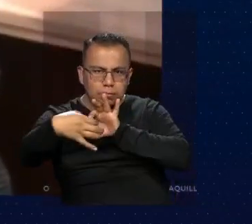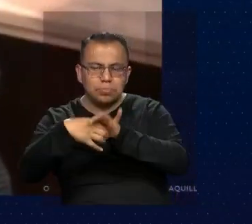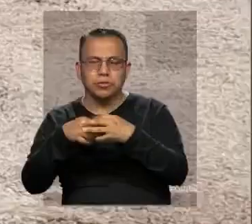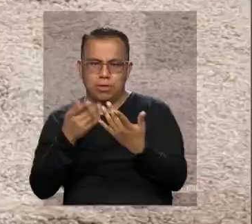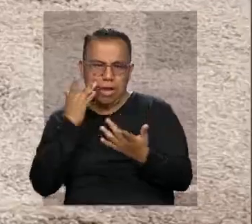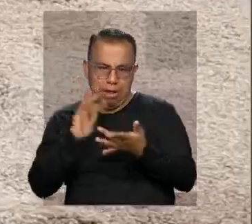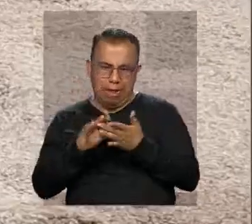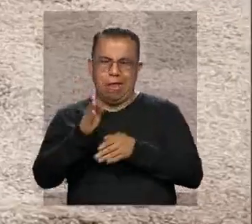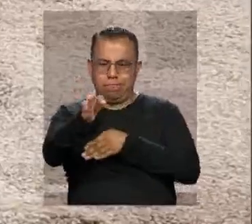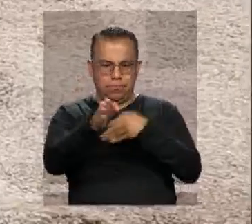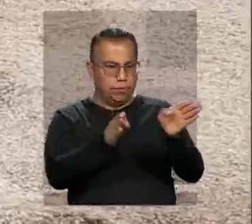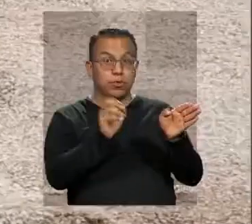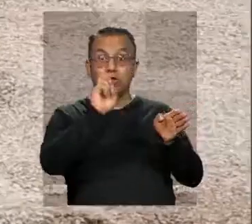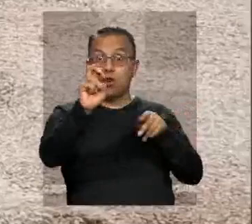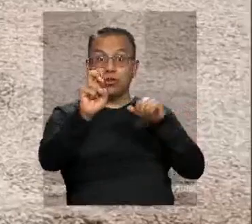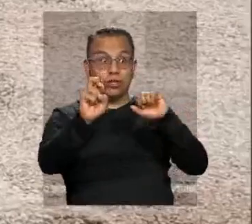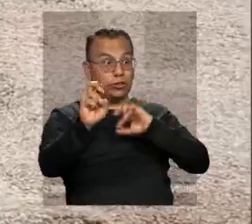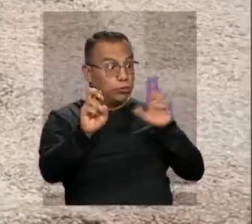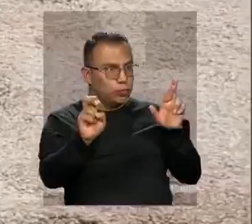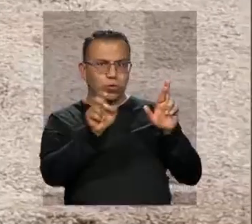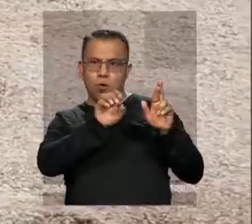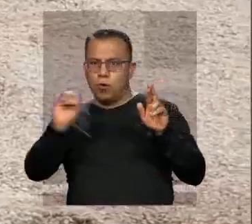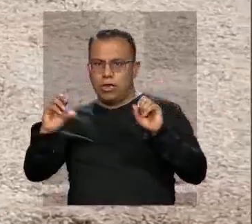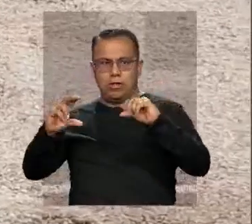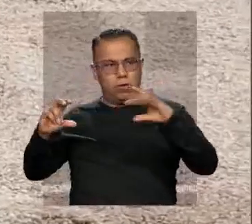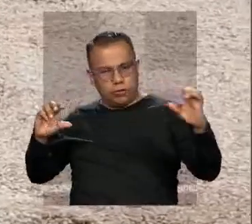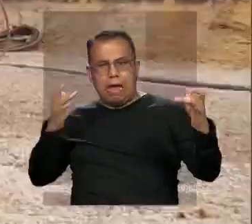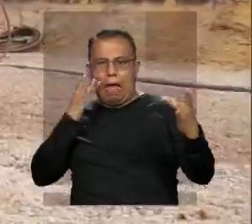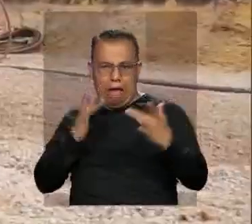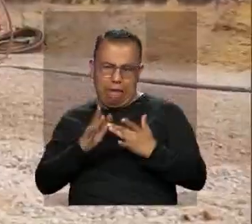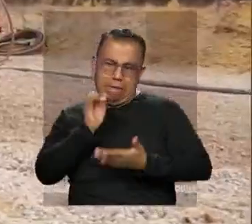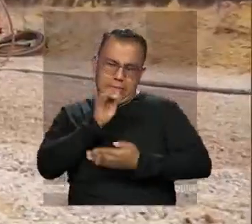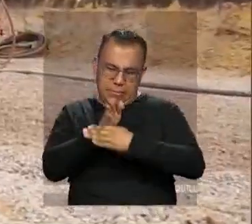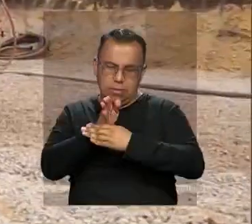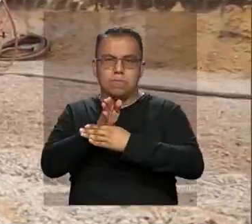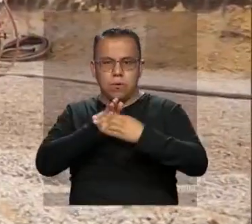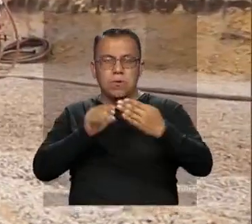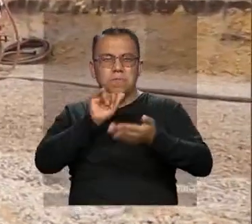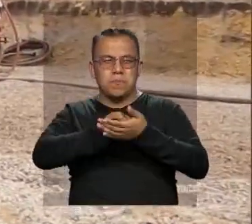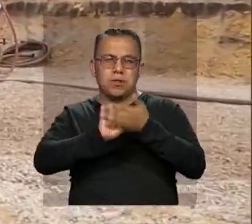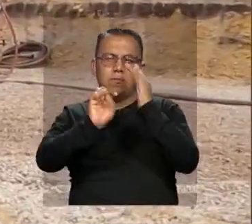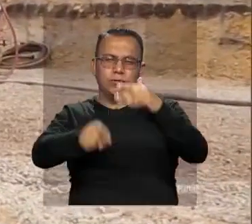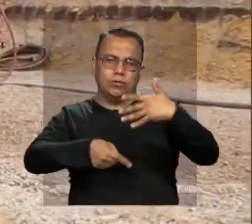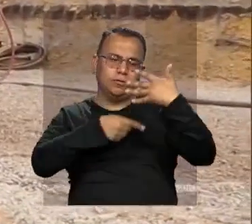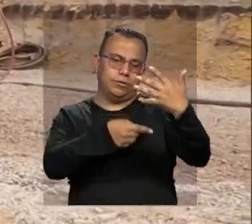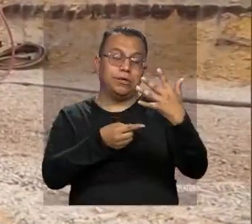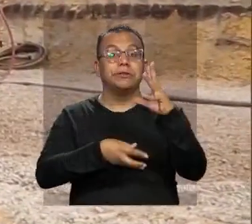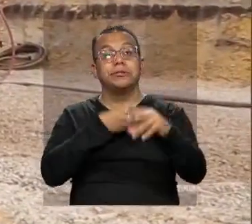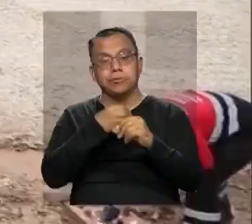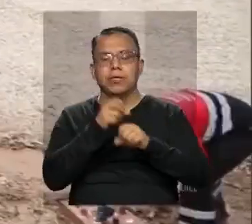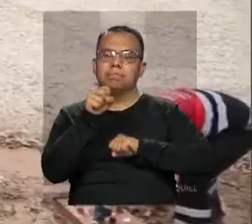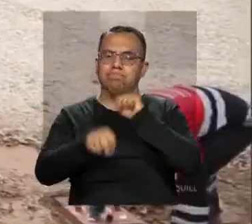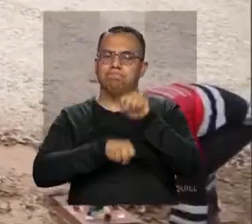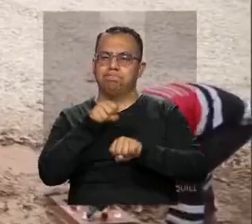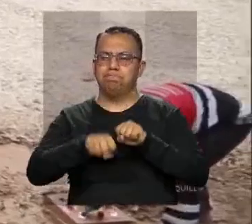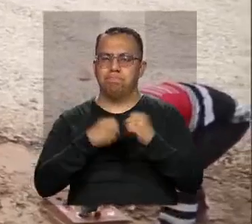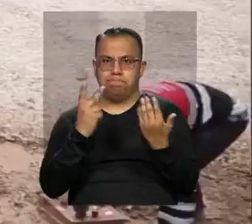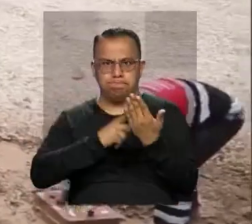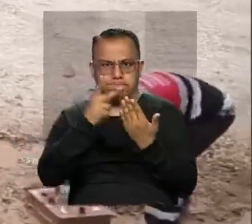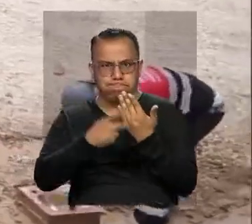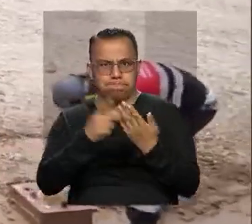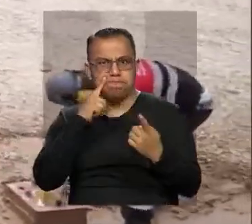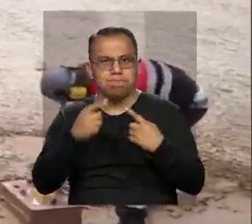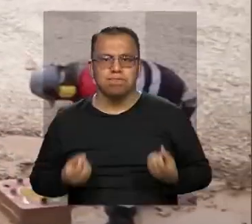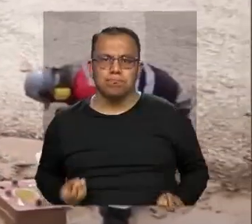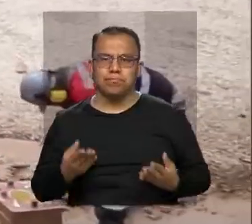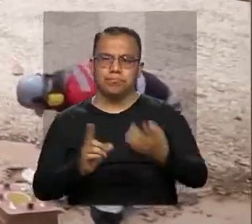los 4 sentidos cardinales son elevadas, por eso estamos hablando de que son 6 puentes, y también va a tener un gran ciclopuente. Este proyecto sería